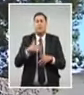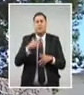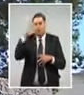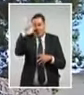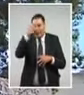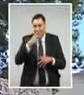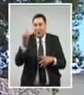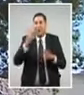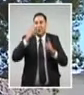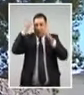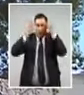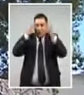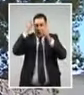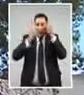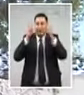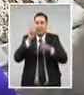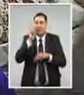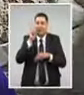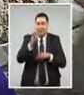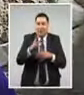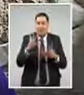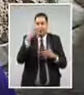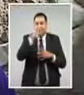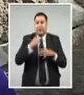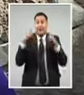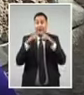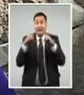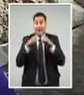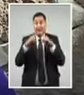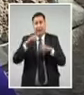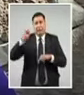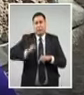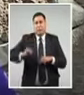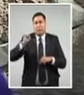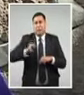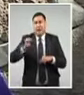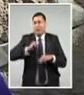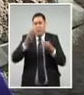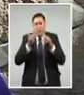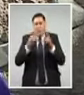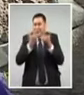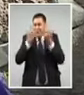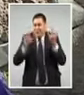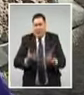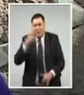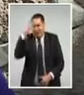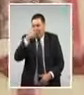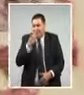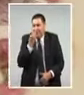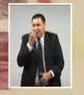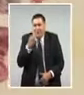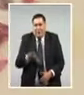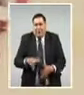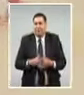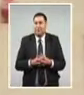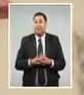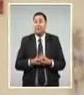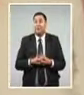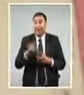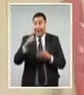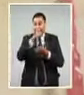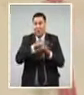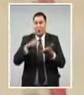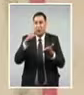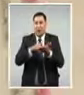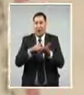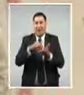para toda la gente que viene aquí de visita. Para la iglesia es muy antigua y tiene mucha historia y muy bonita. Este lugar es